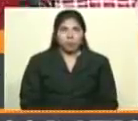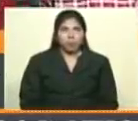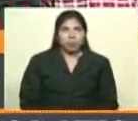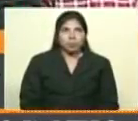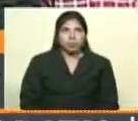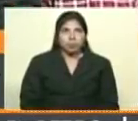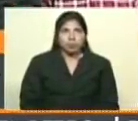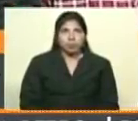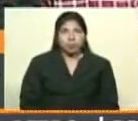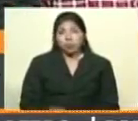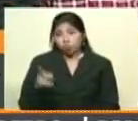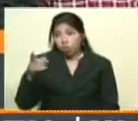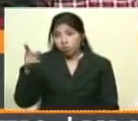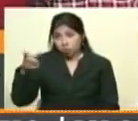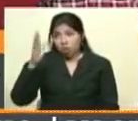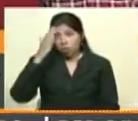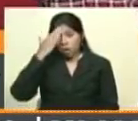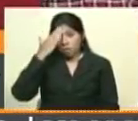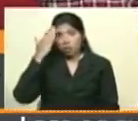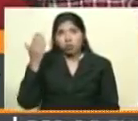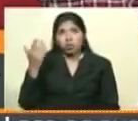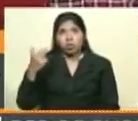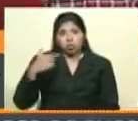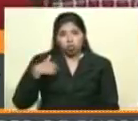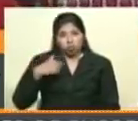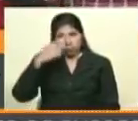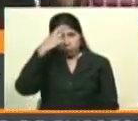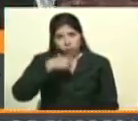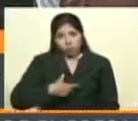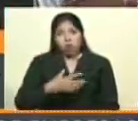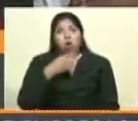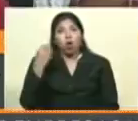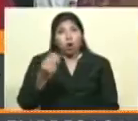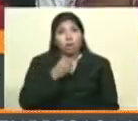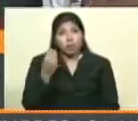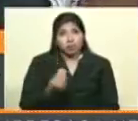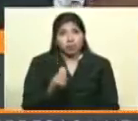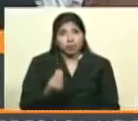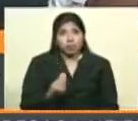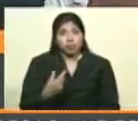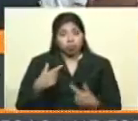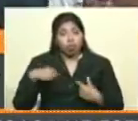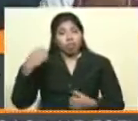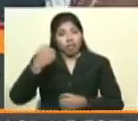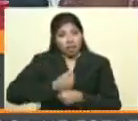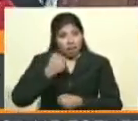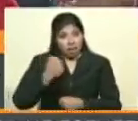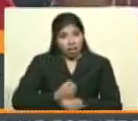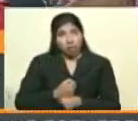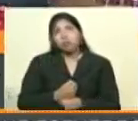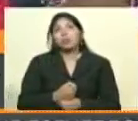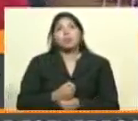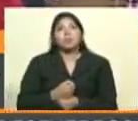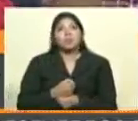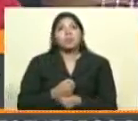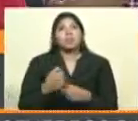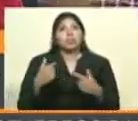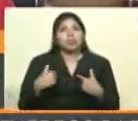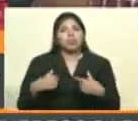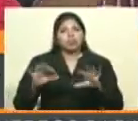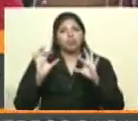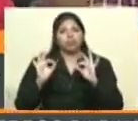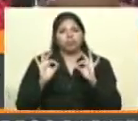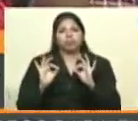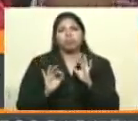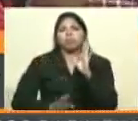porque debes saber tú que este joven que está aquí, este muchacho que está aquí, este obrero que está aquí, va a ser presidente de la